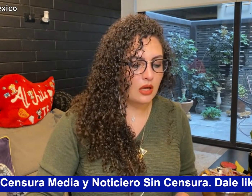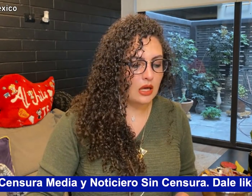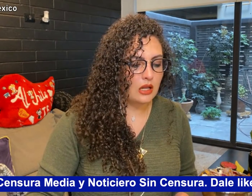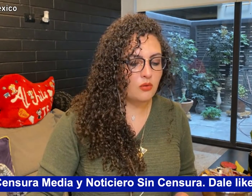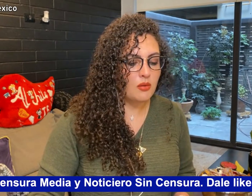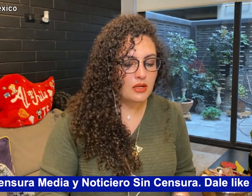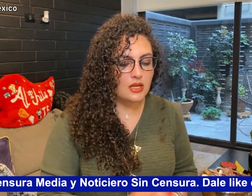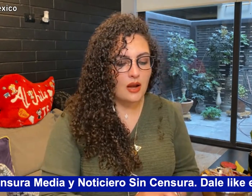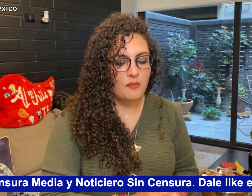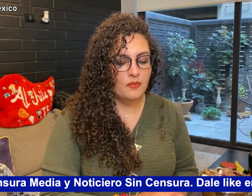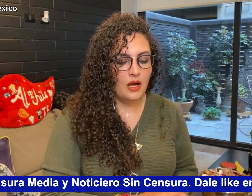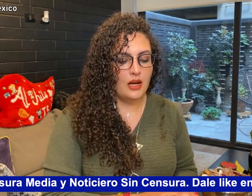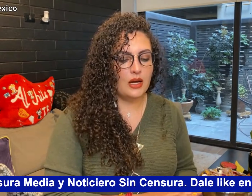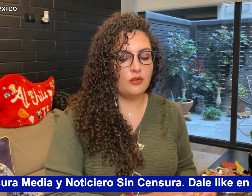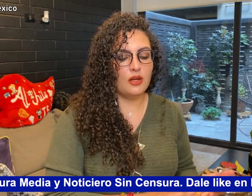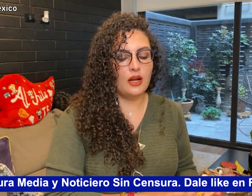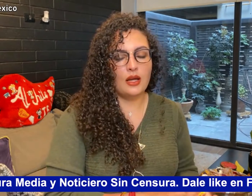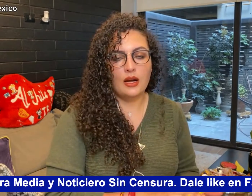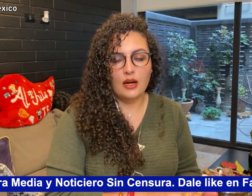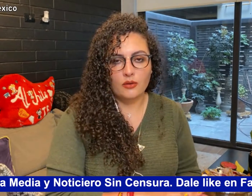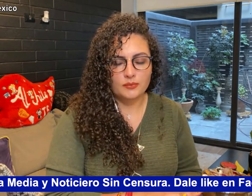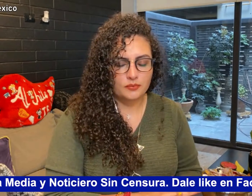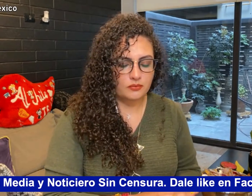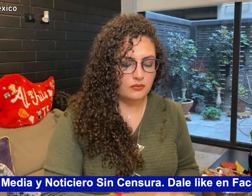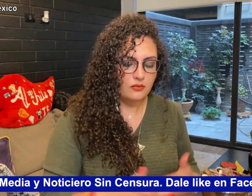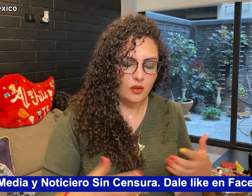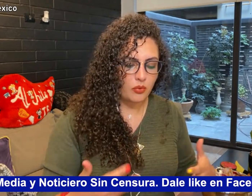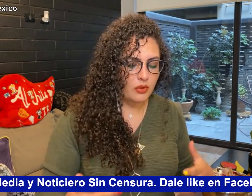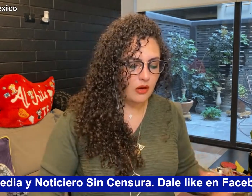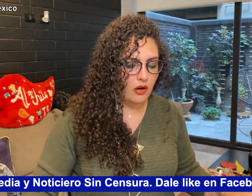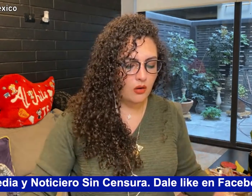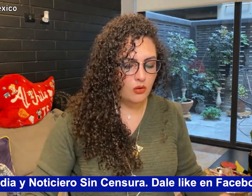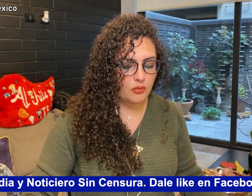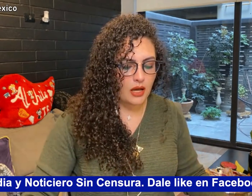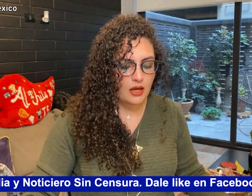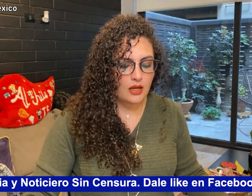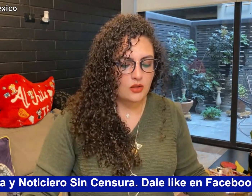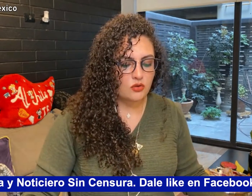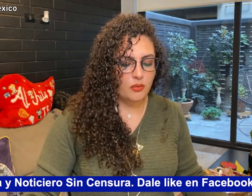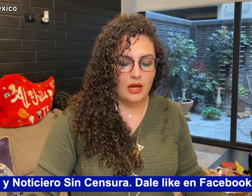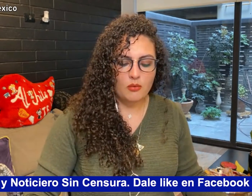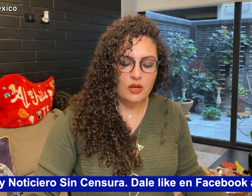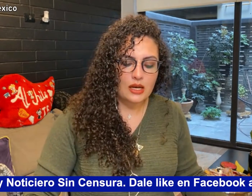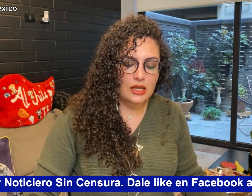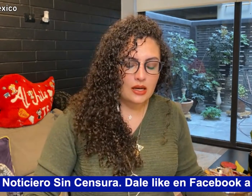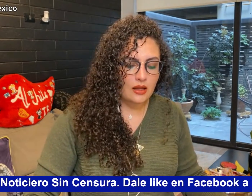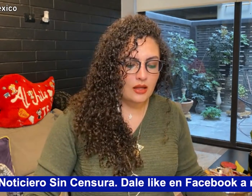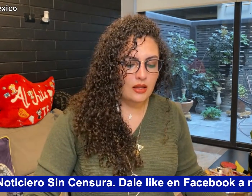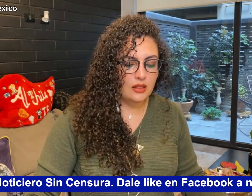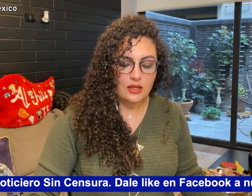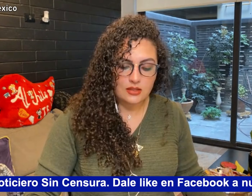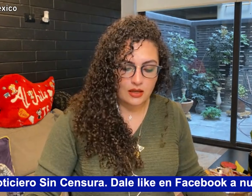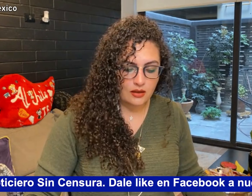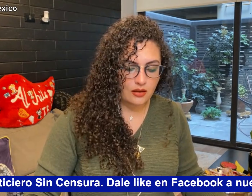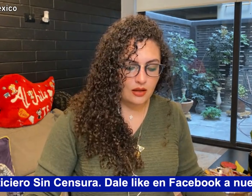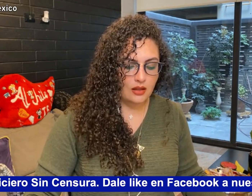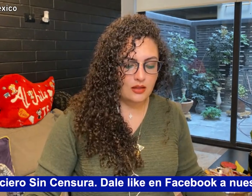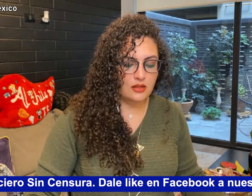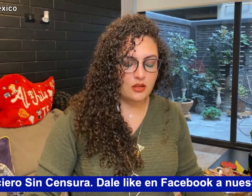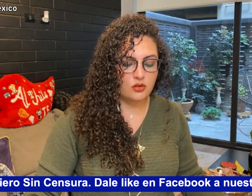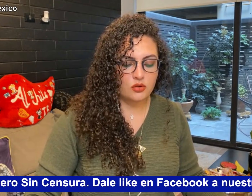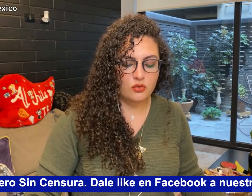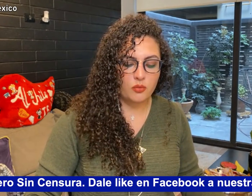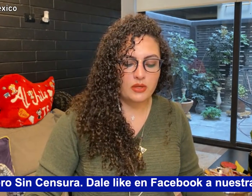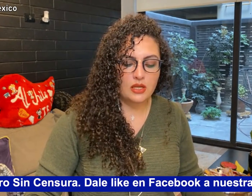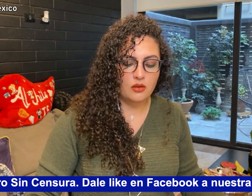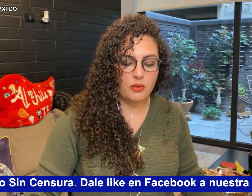tema, porque en el Universal, Alejandro Aguirre Guerrero publica una columna sobre AMLO y el INE y dice que